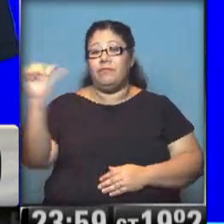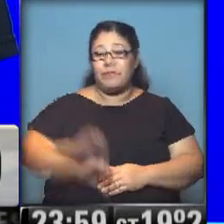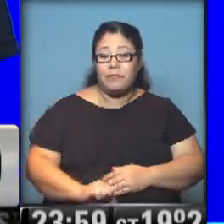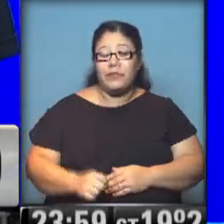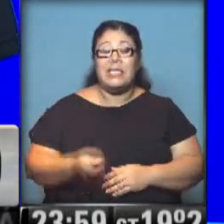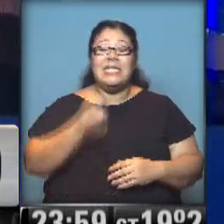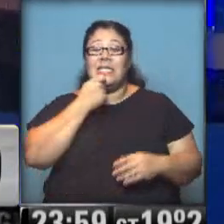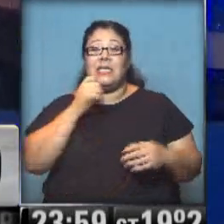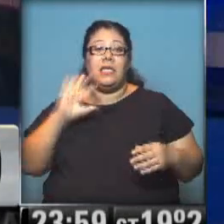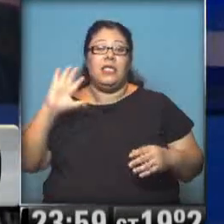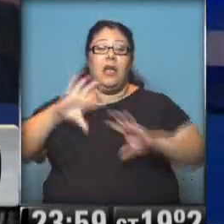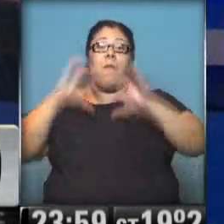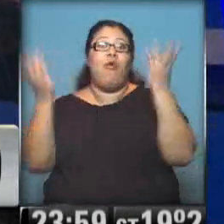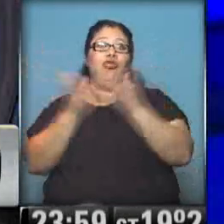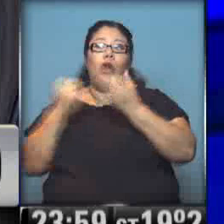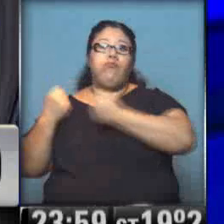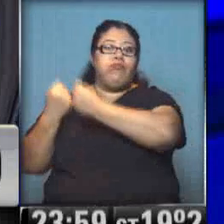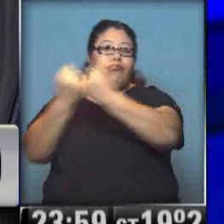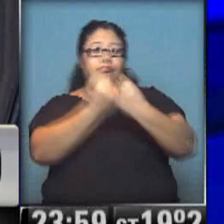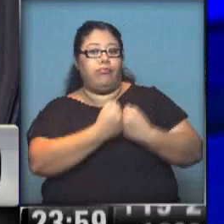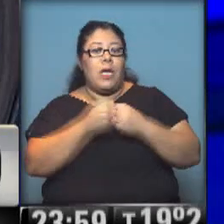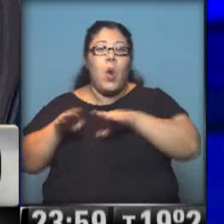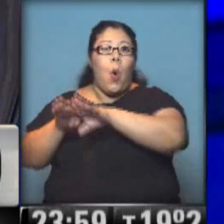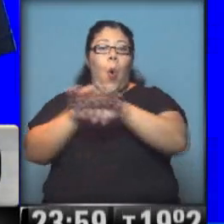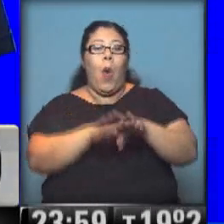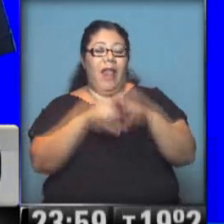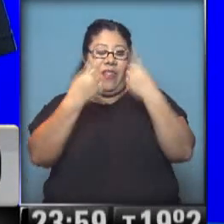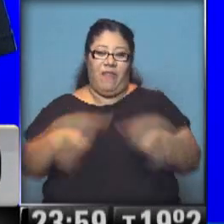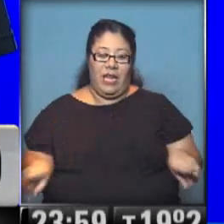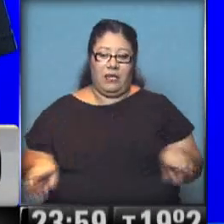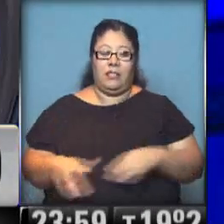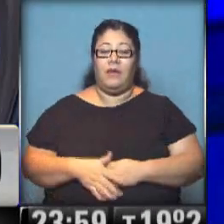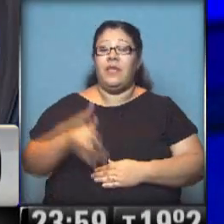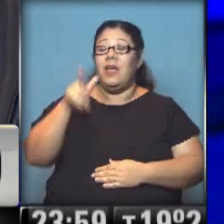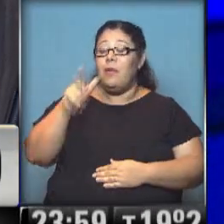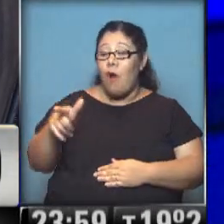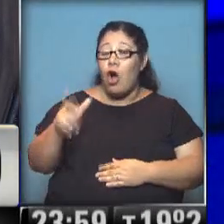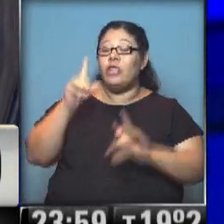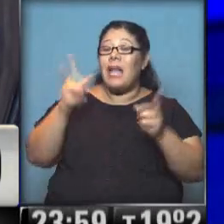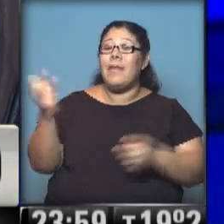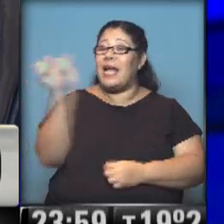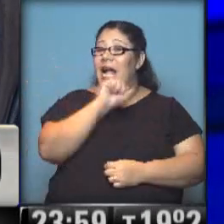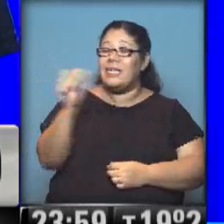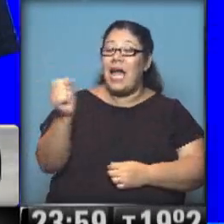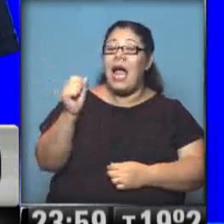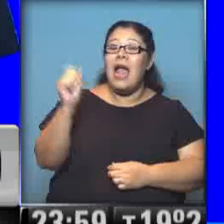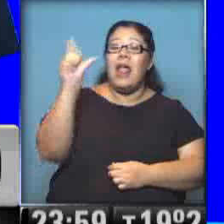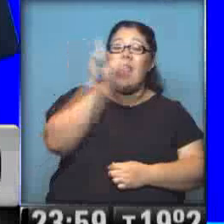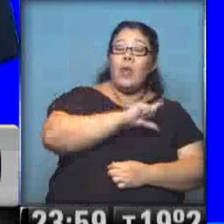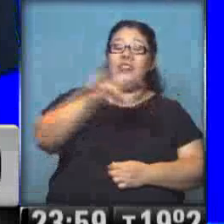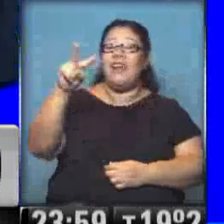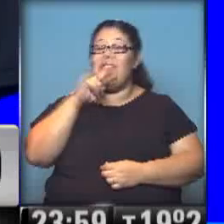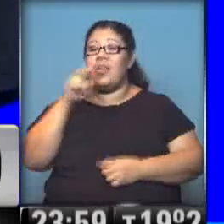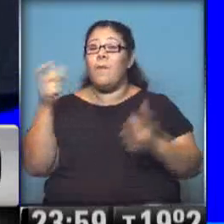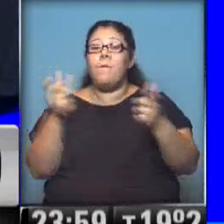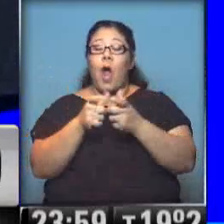demasiado sentido. ¿Alguna aparición pública? Porque además Sala canta y está en la radio, sobre todo en un muy buen programa, me dijeron, de lunes a viernes. Un programa excelente, sin límites,